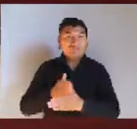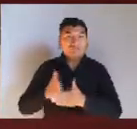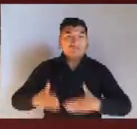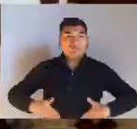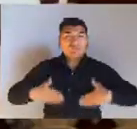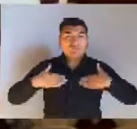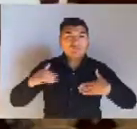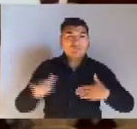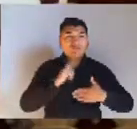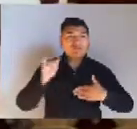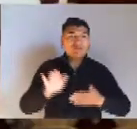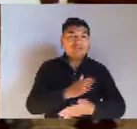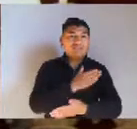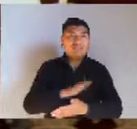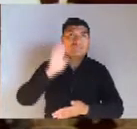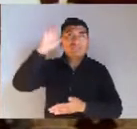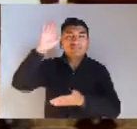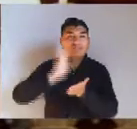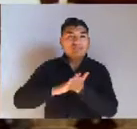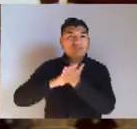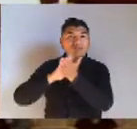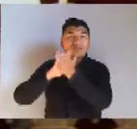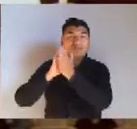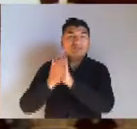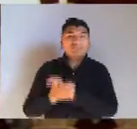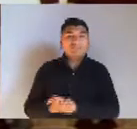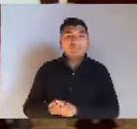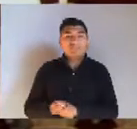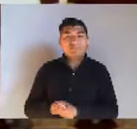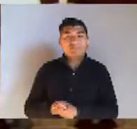y cantar tus alabanzas.